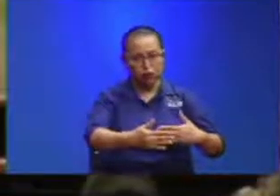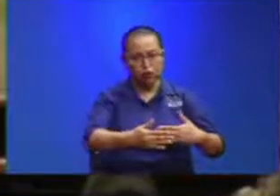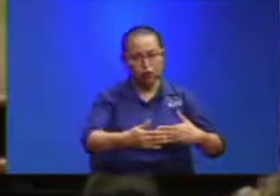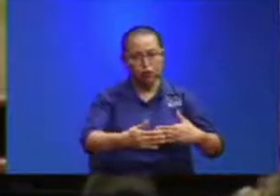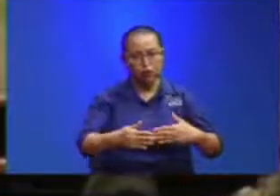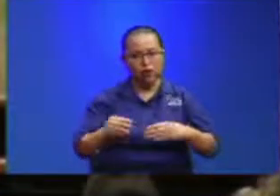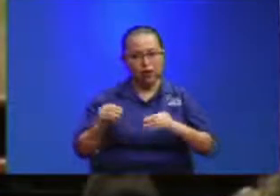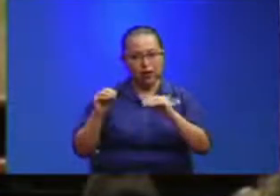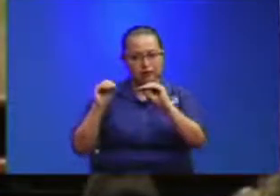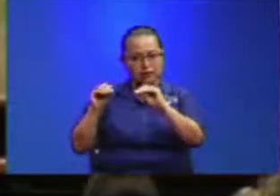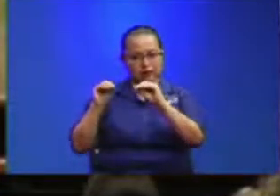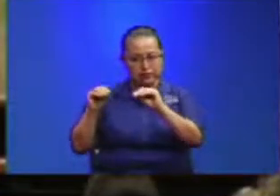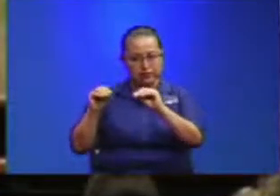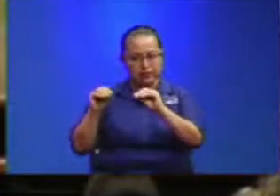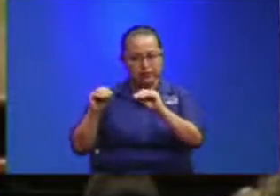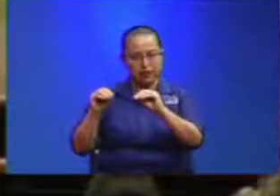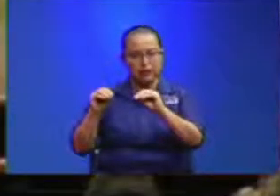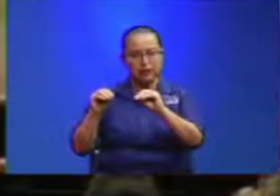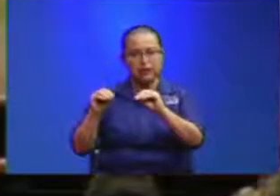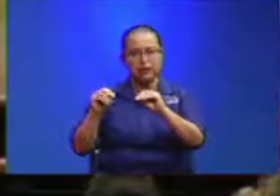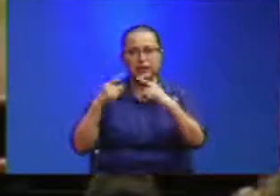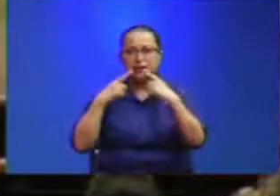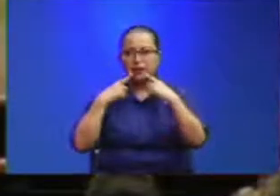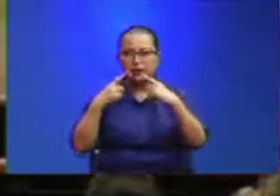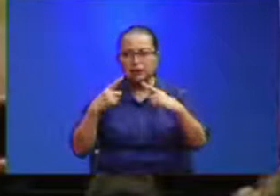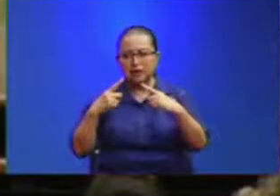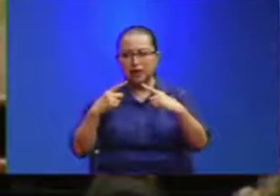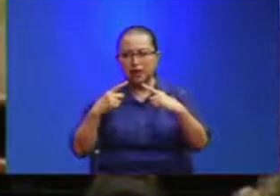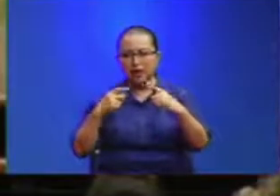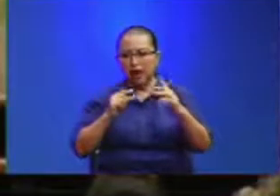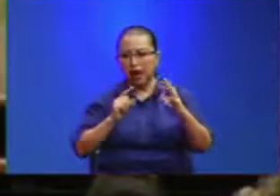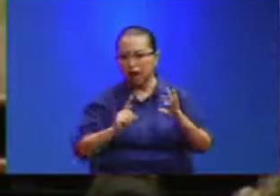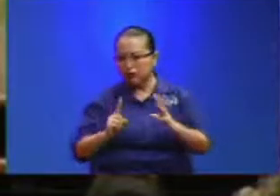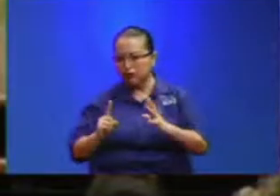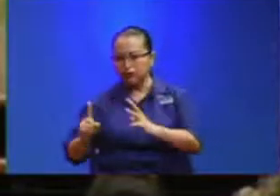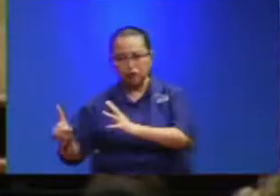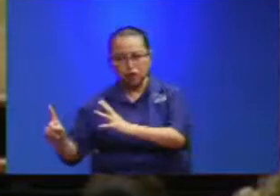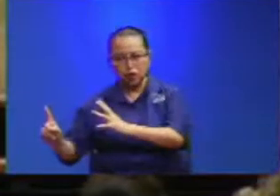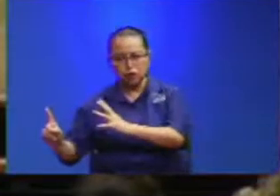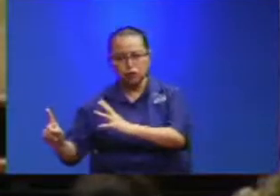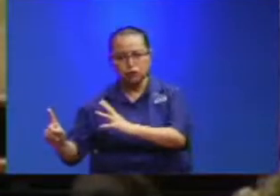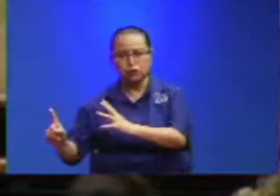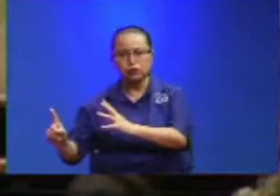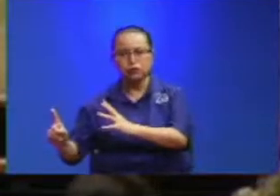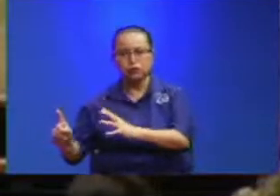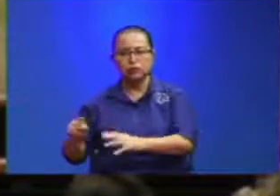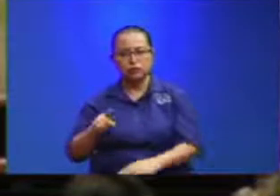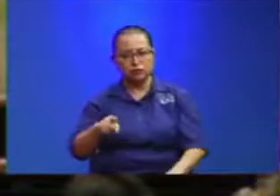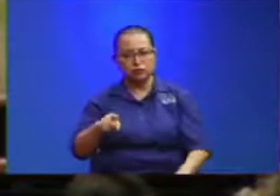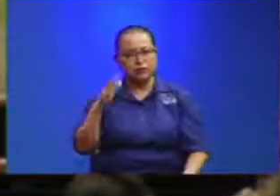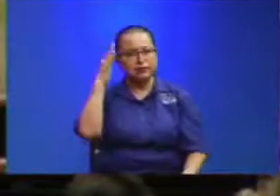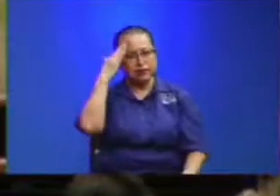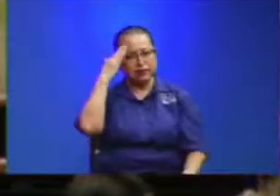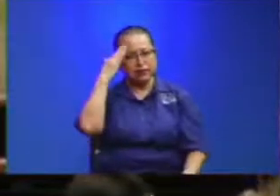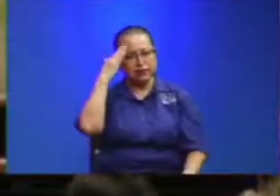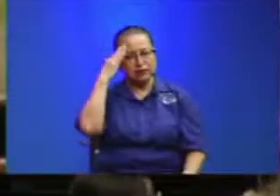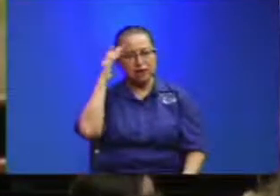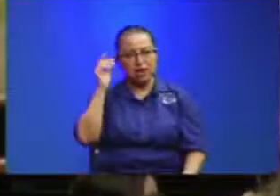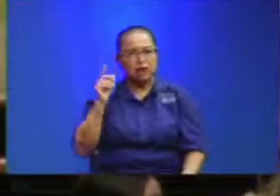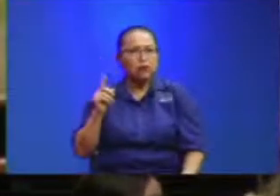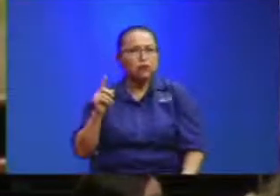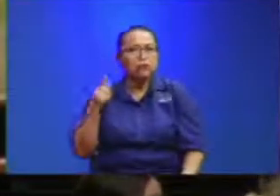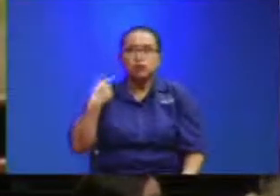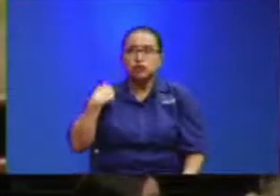enseñanza él le dice a los discípulos ustedes ya saben a dónde voy ya ya conocen a dónde voy porque está dialogando